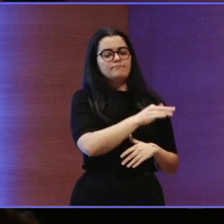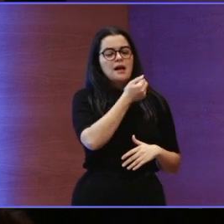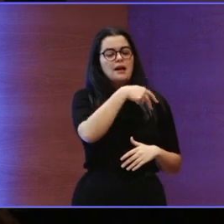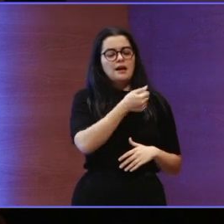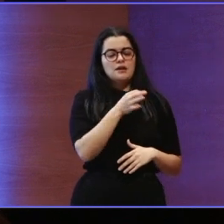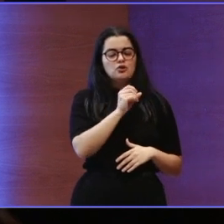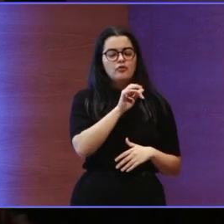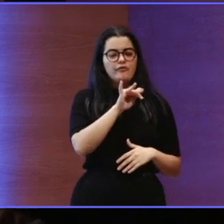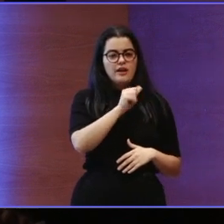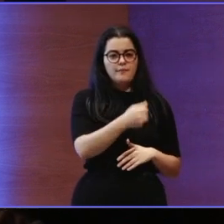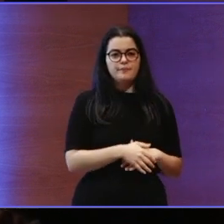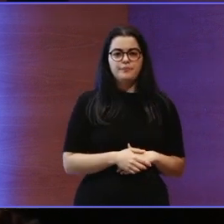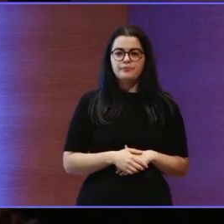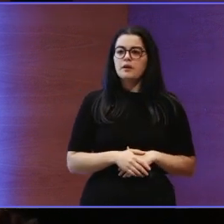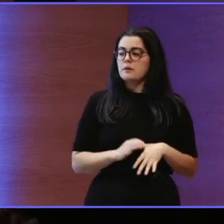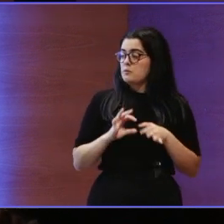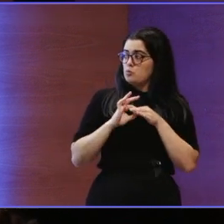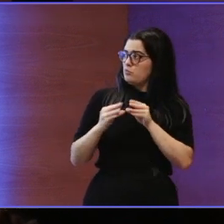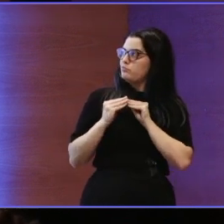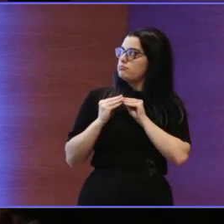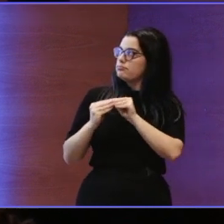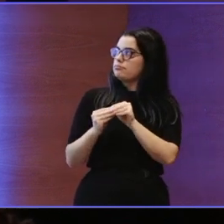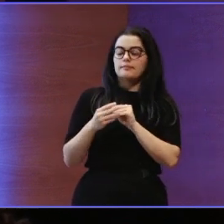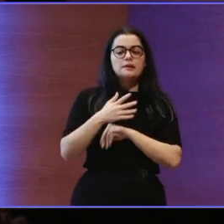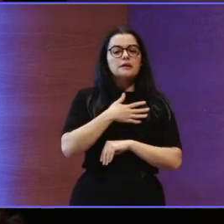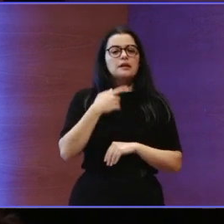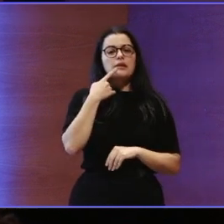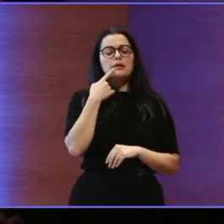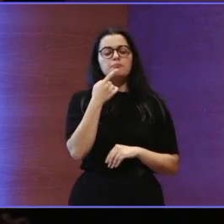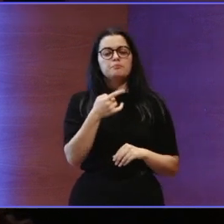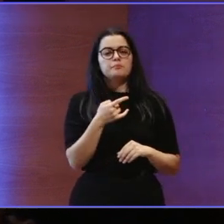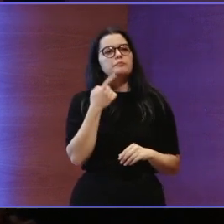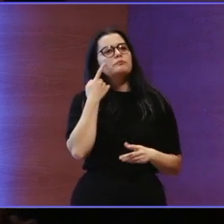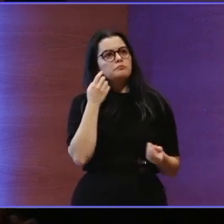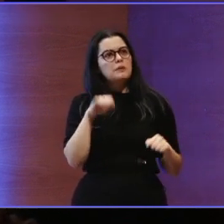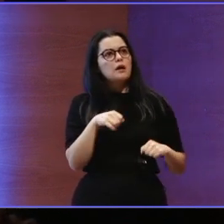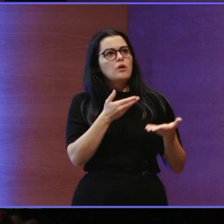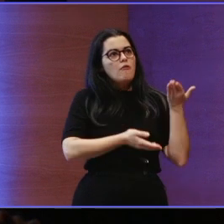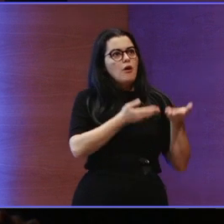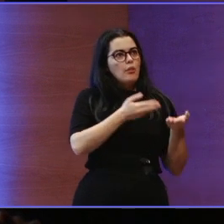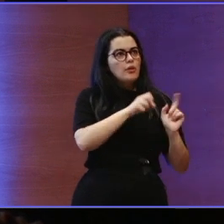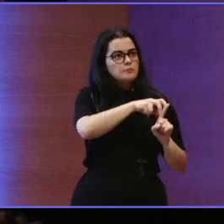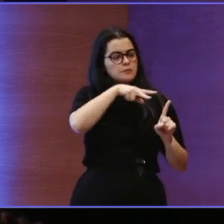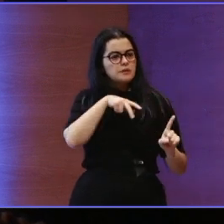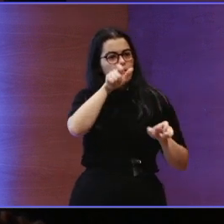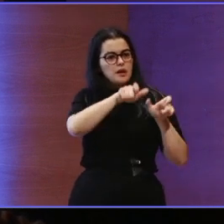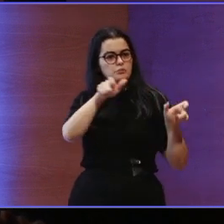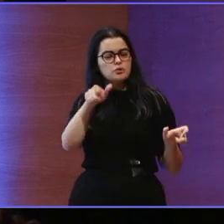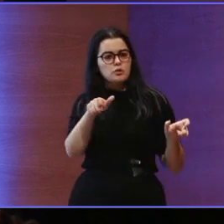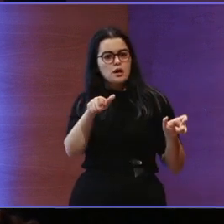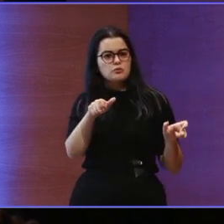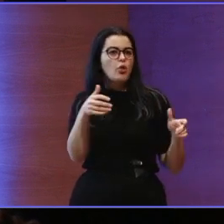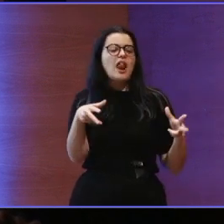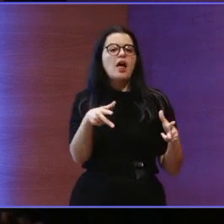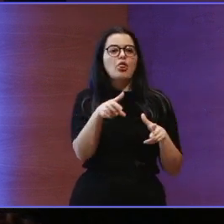Pues un poco al hilo de lo que decías tú eh Cuál es la finalidad de una evaluación desde la perspectiva de las personas de